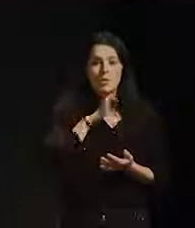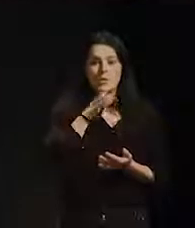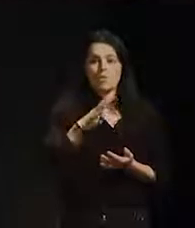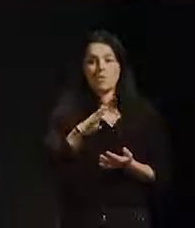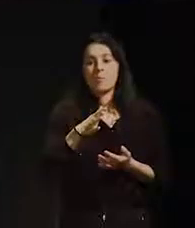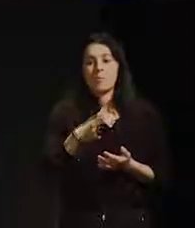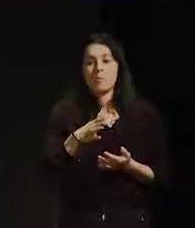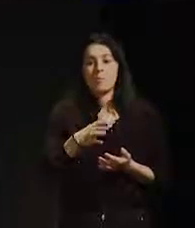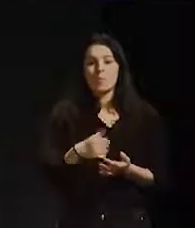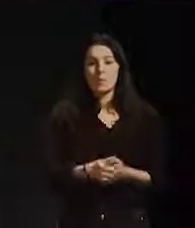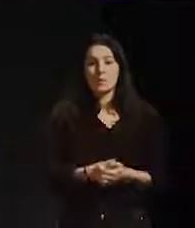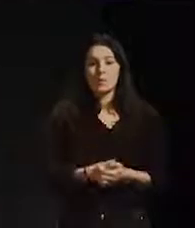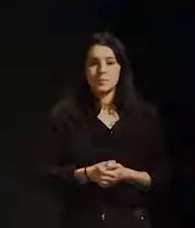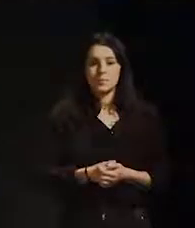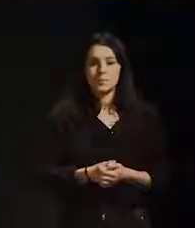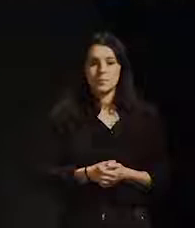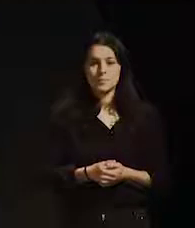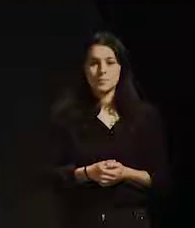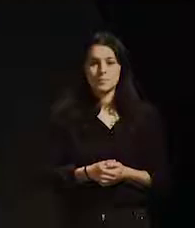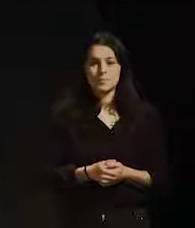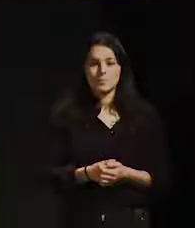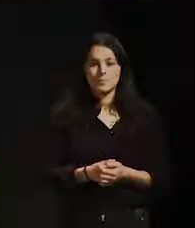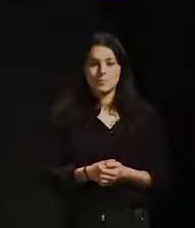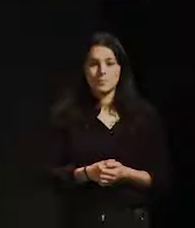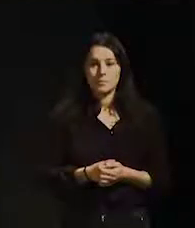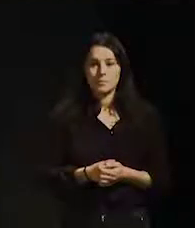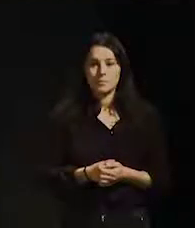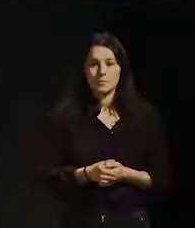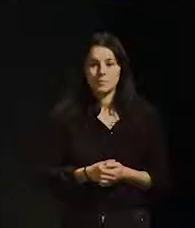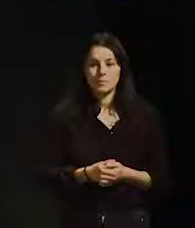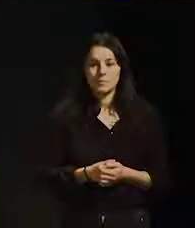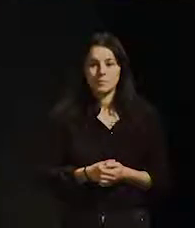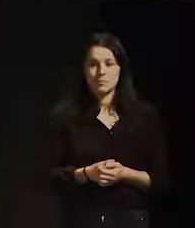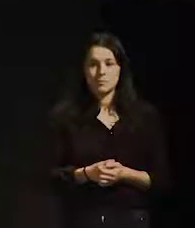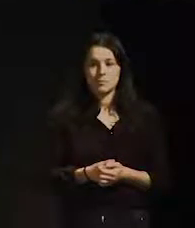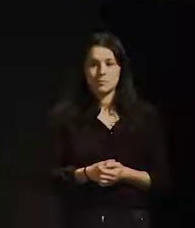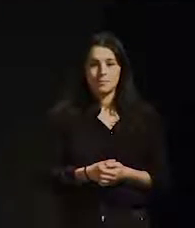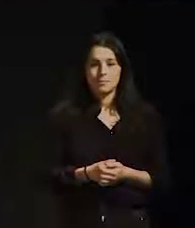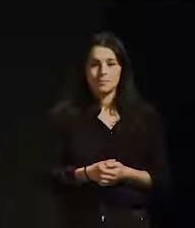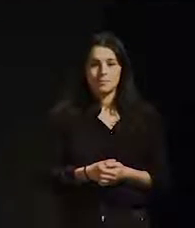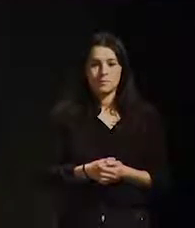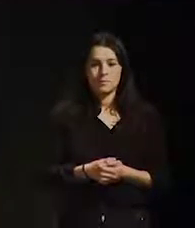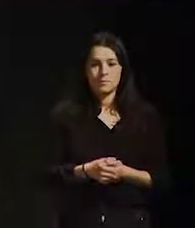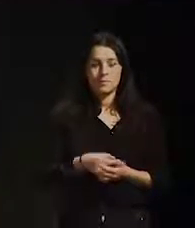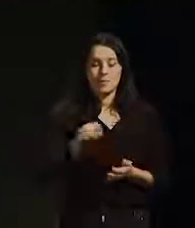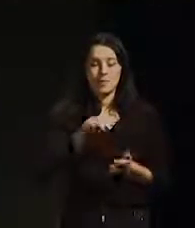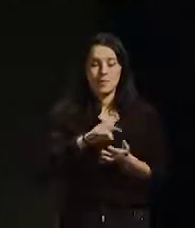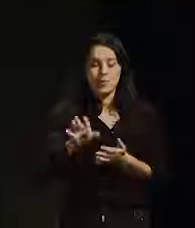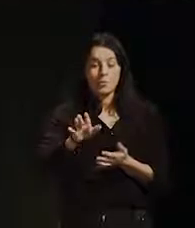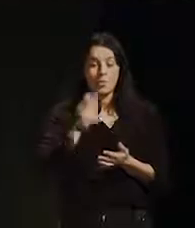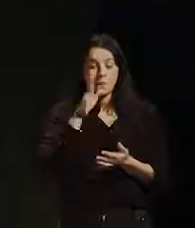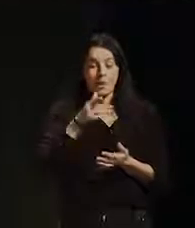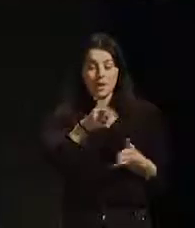brujero, lo acusaron brujero. ¿Brujero? Sí, porque en aquella